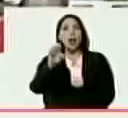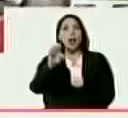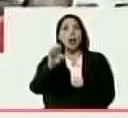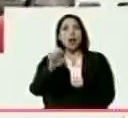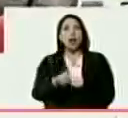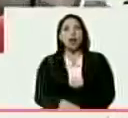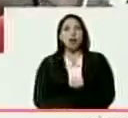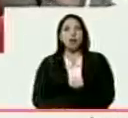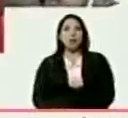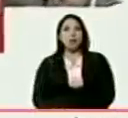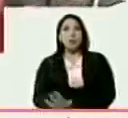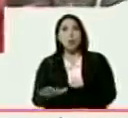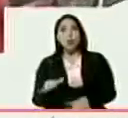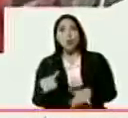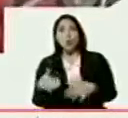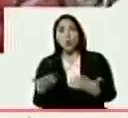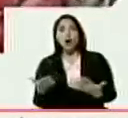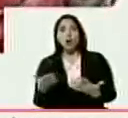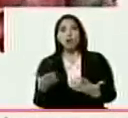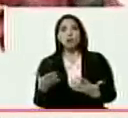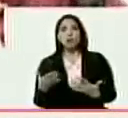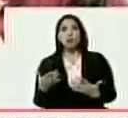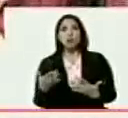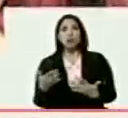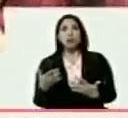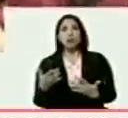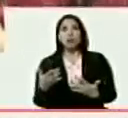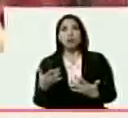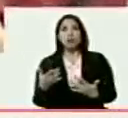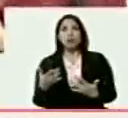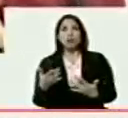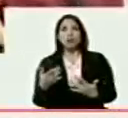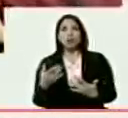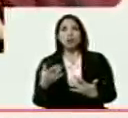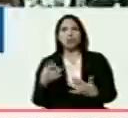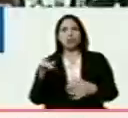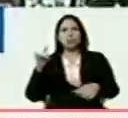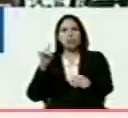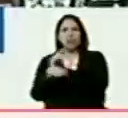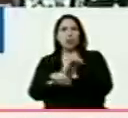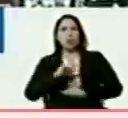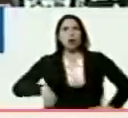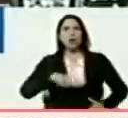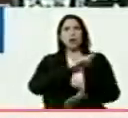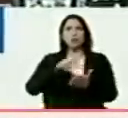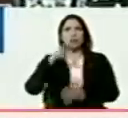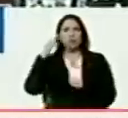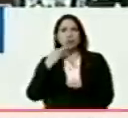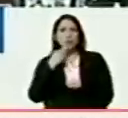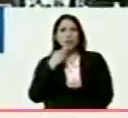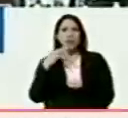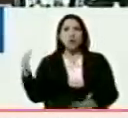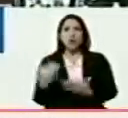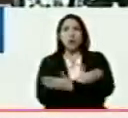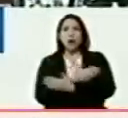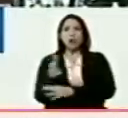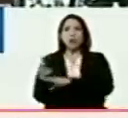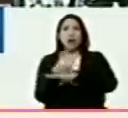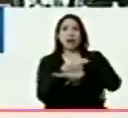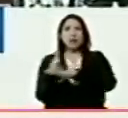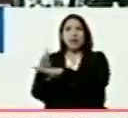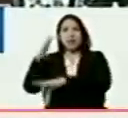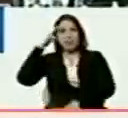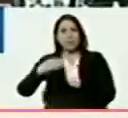Nicole, cuando hubo unas personas traidores a la Guardia Nacional que se robaron unos tanquetas militares y